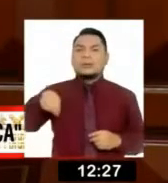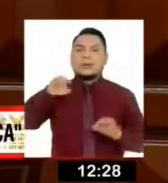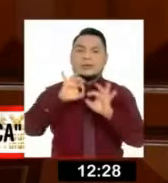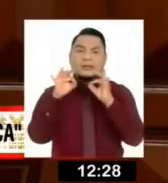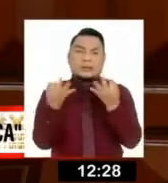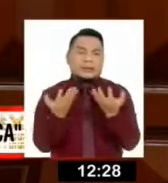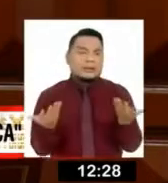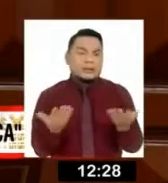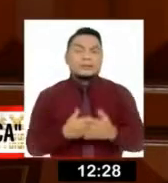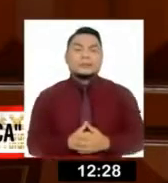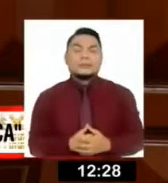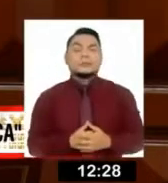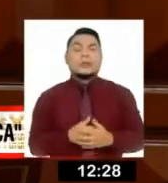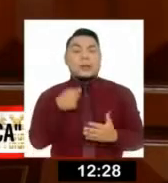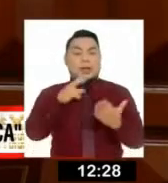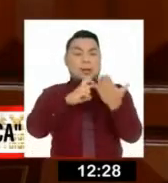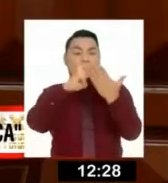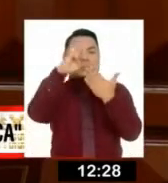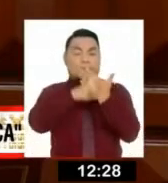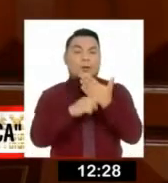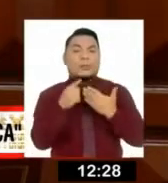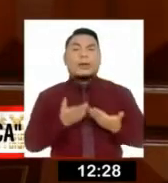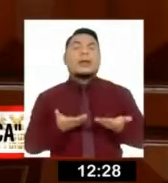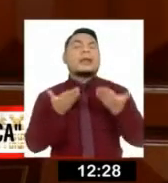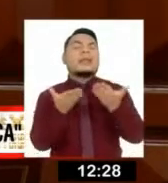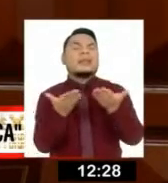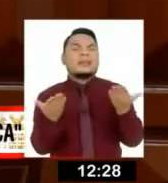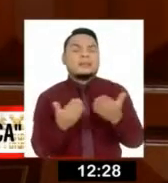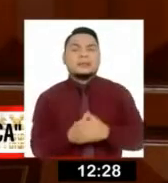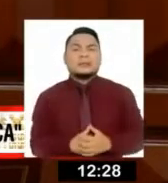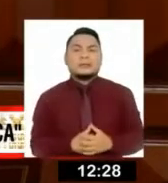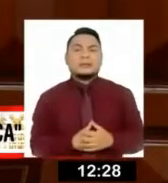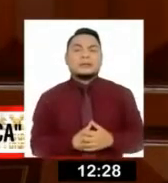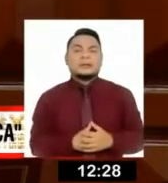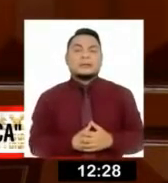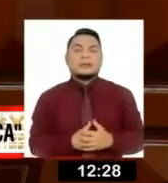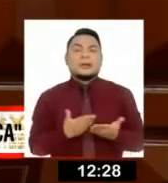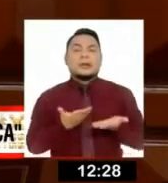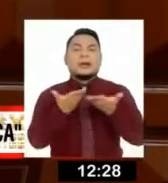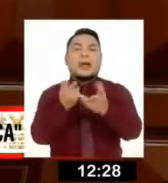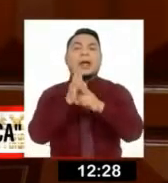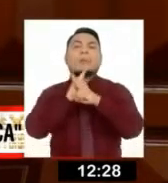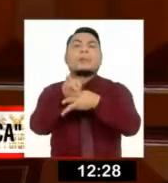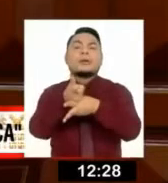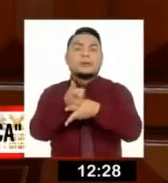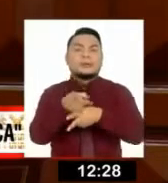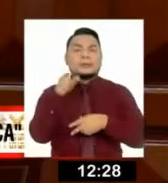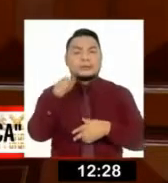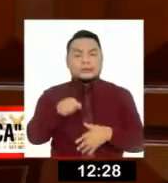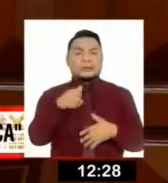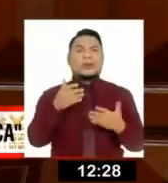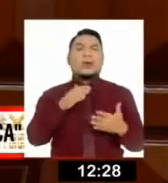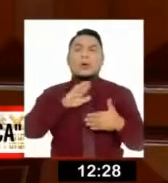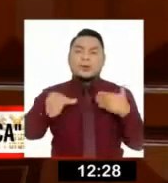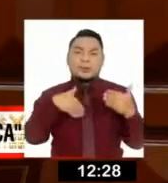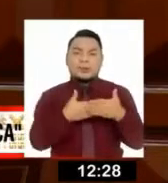familiar. Los programas de facilidades de crédito realizados de